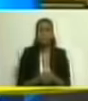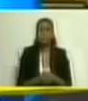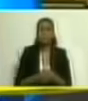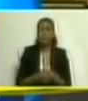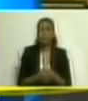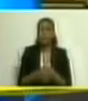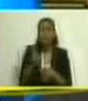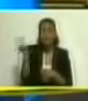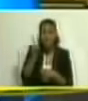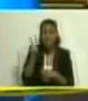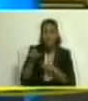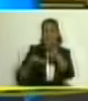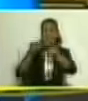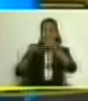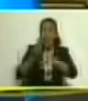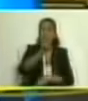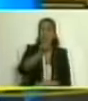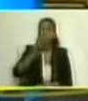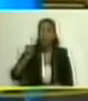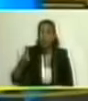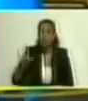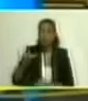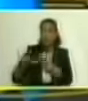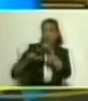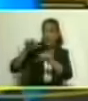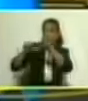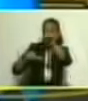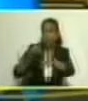Esta Venezuela del siglo XXI,